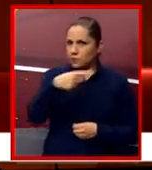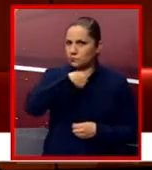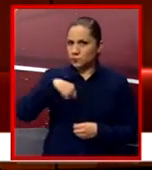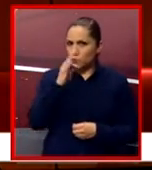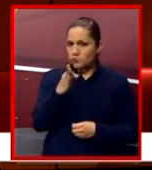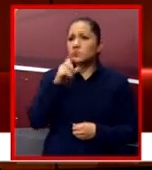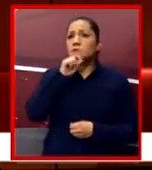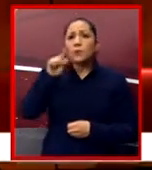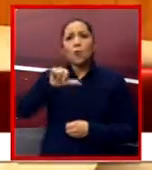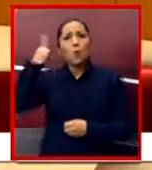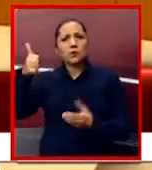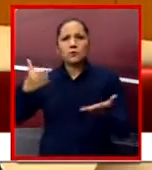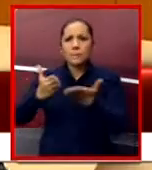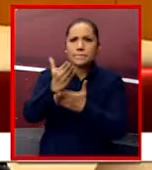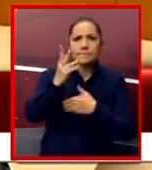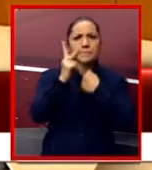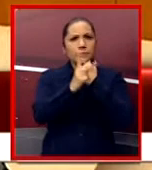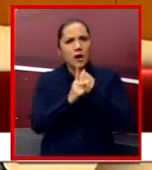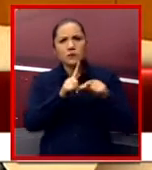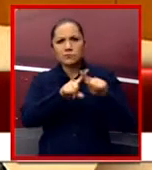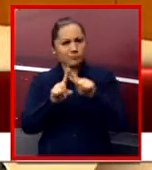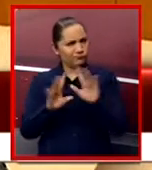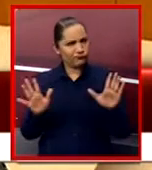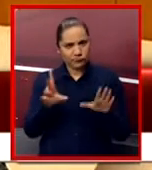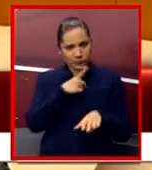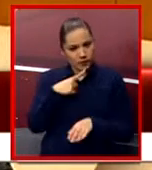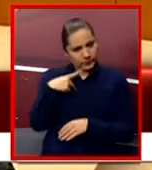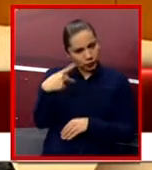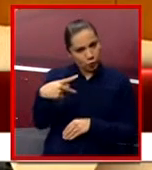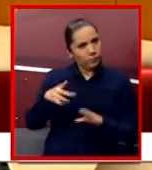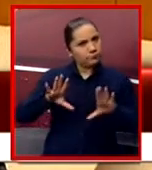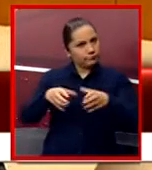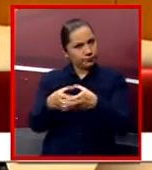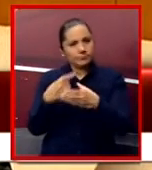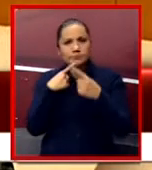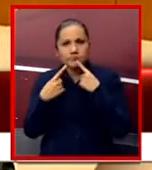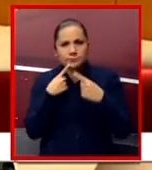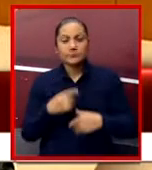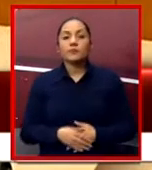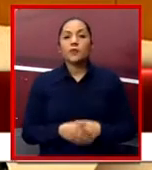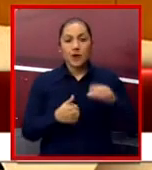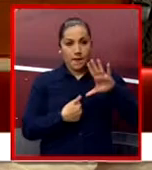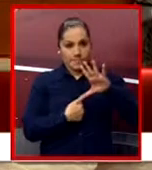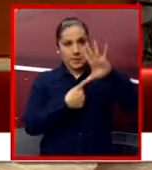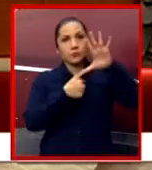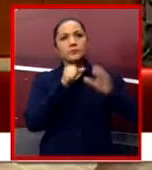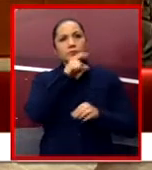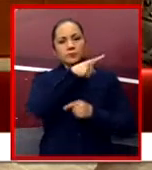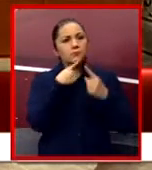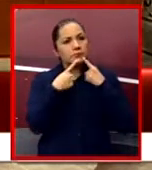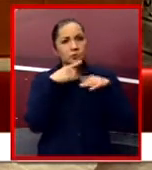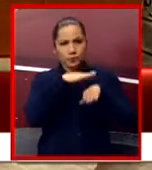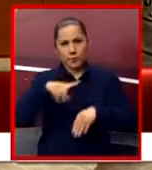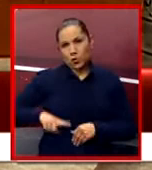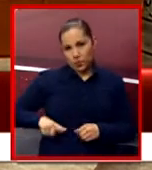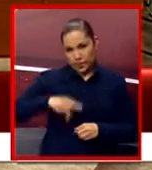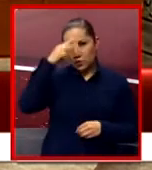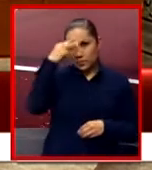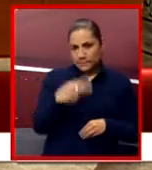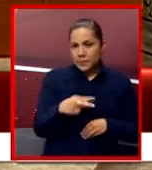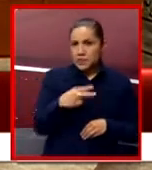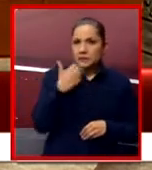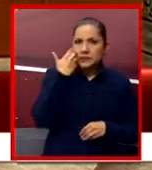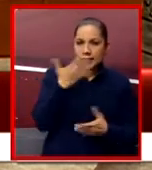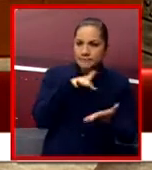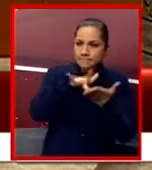reiteradamente. El canciller también se refirió a la relación con América del Norte, refrendó el apoyo del gobierno mexicano a los Dreamers que